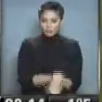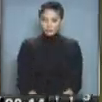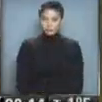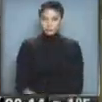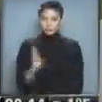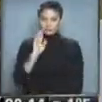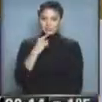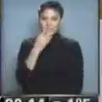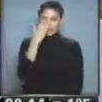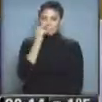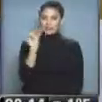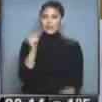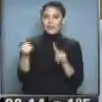Así es Laura volvemos enseguida en vivo a la 9 de julio